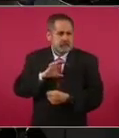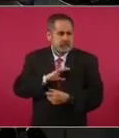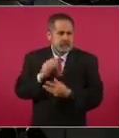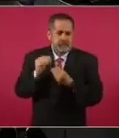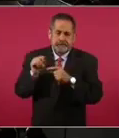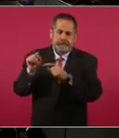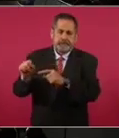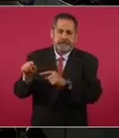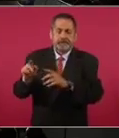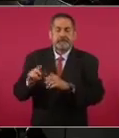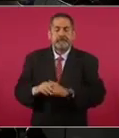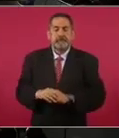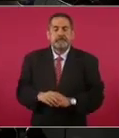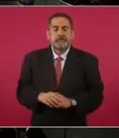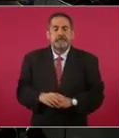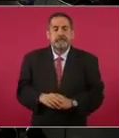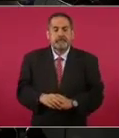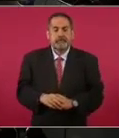y